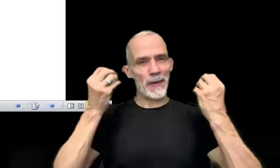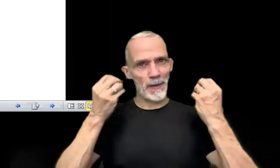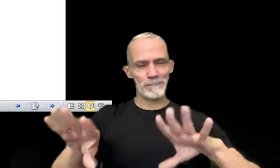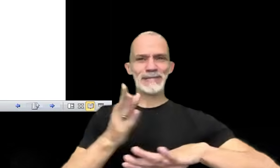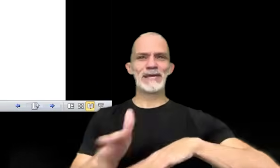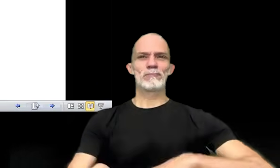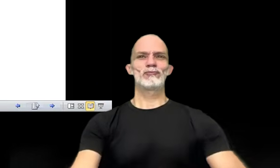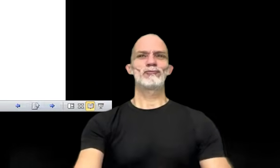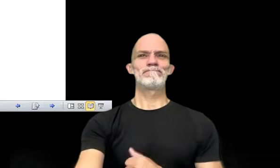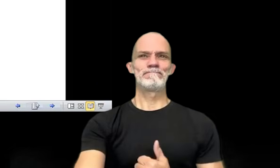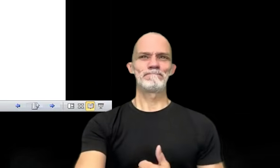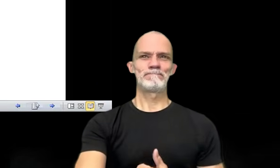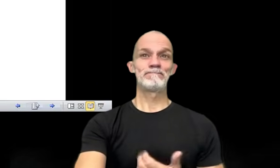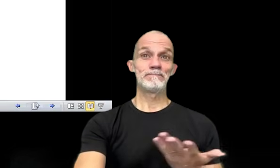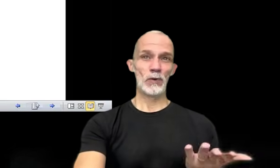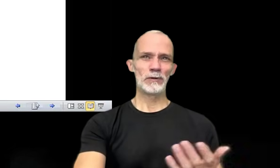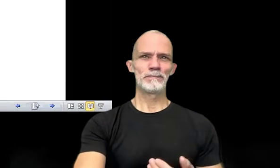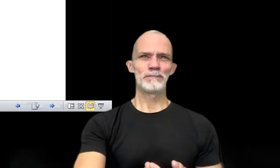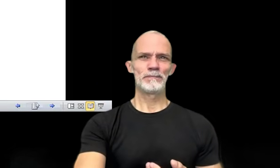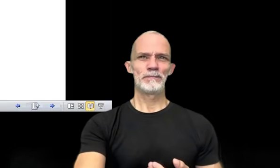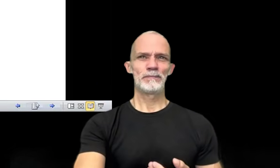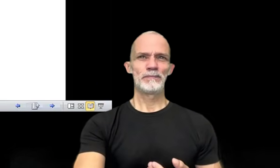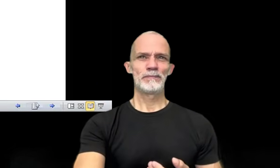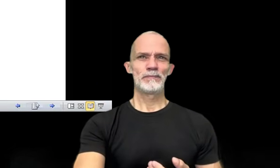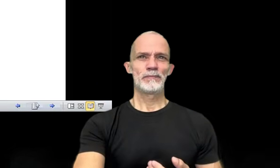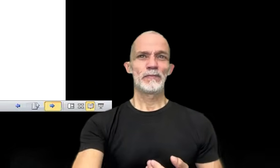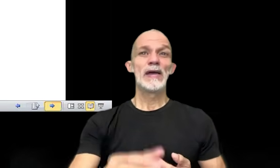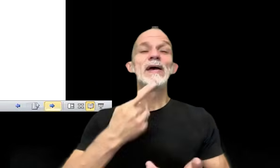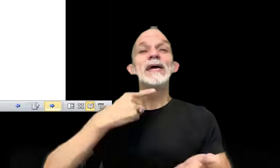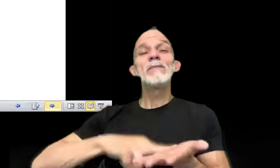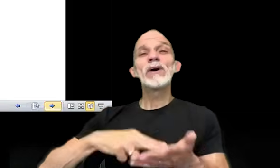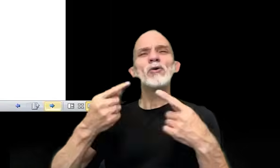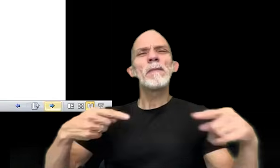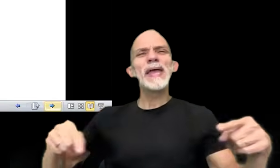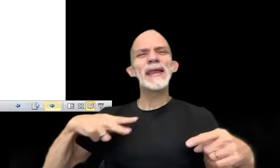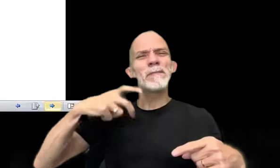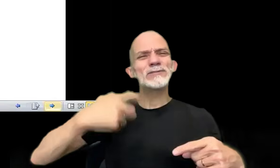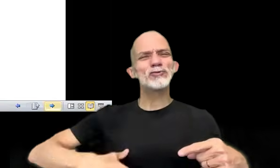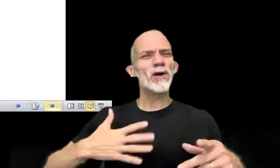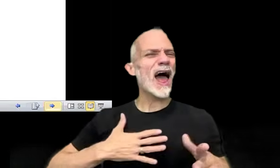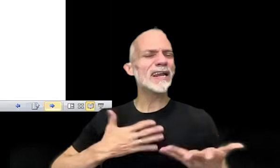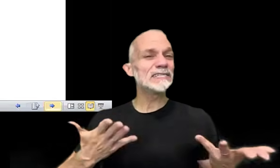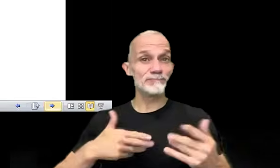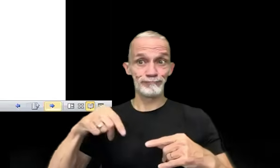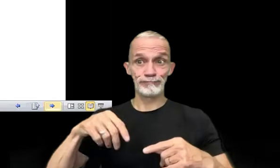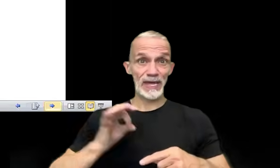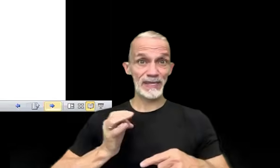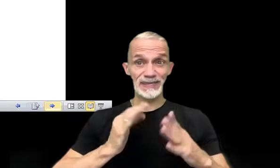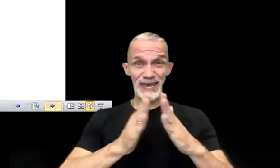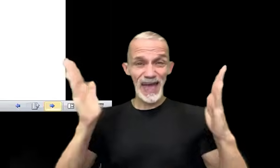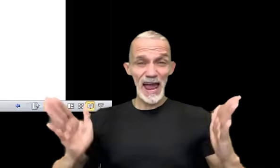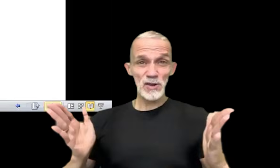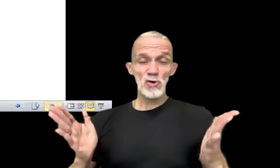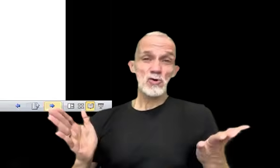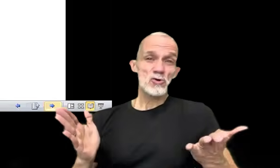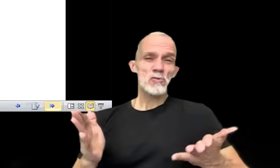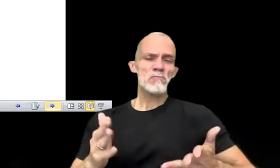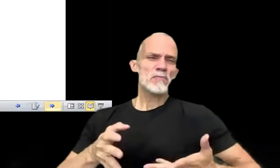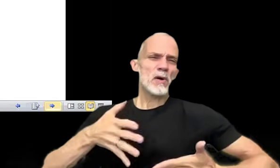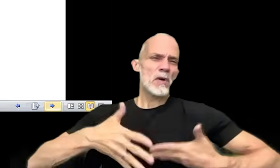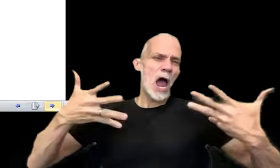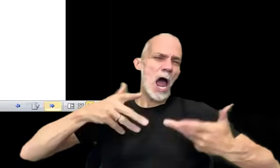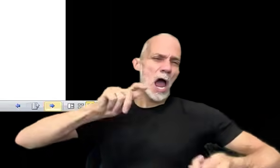damos comienzo. Bueno, el impuesto a los bienes personales, sí, que este año la verdad que no nos